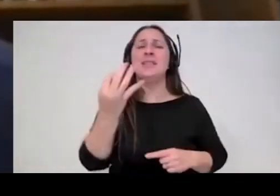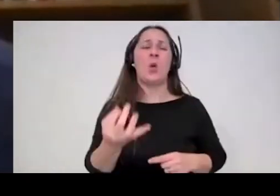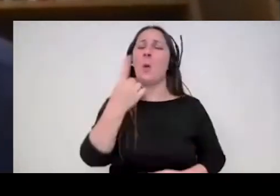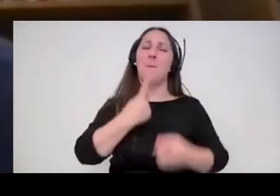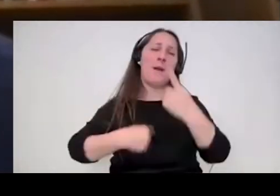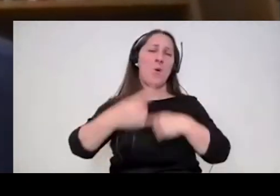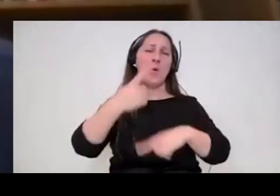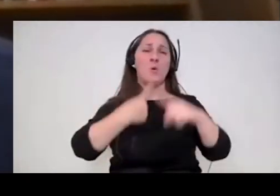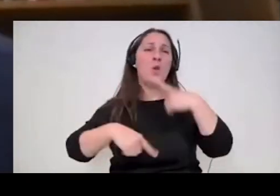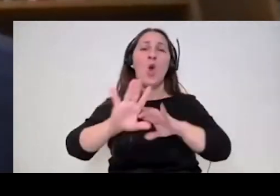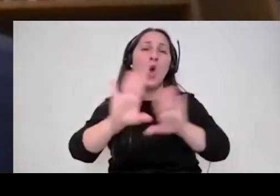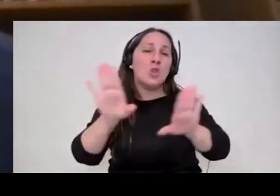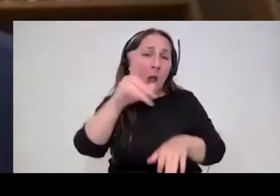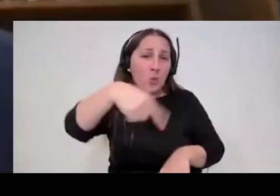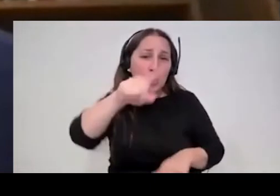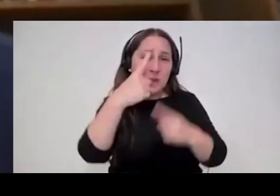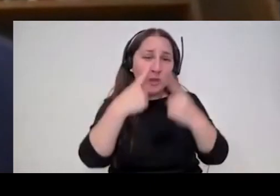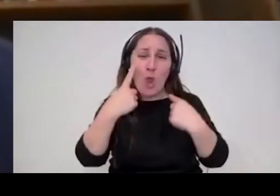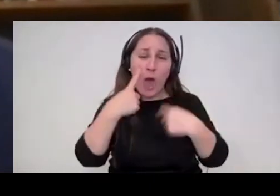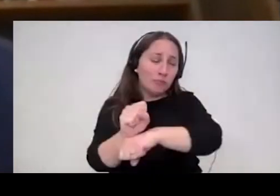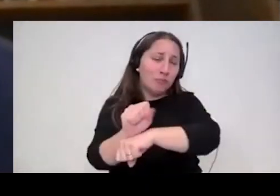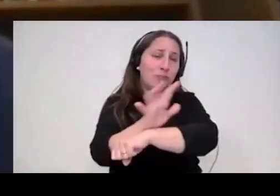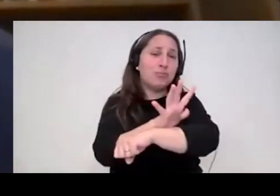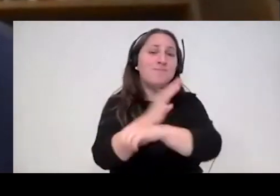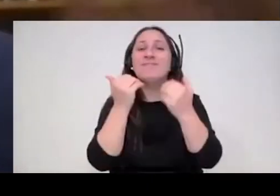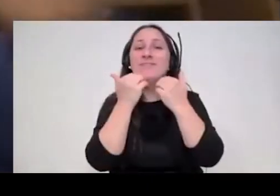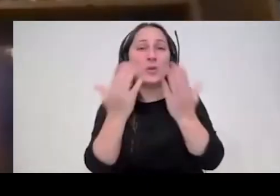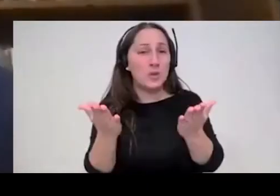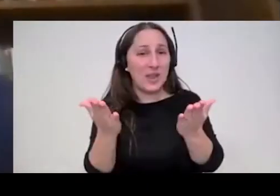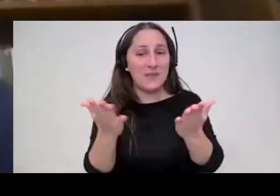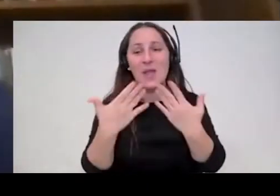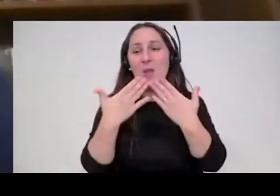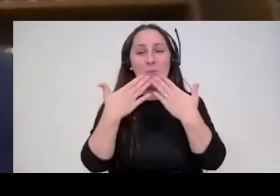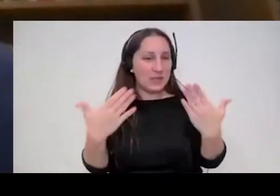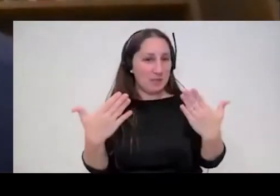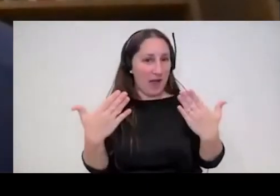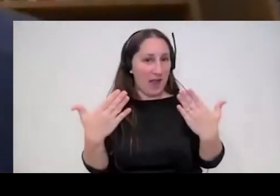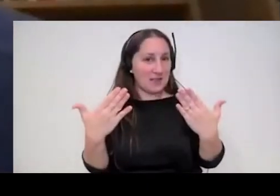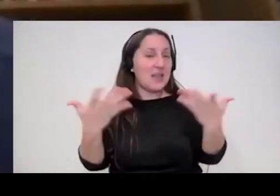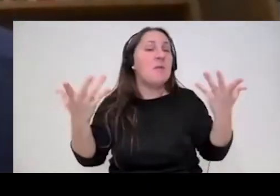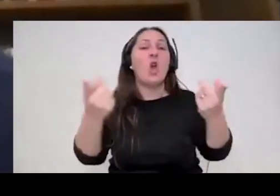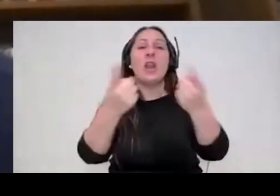ya los hice llorar a ustedes con esta charla. Muchísimas gracias y quedo a disposición.